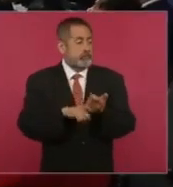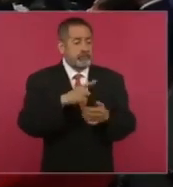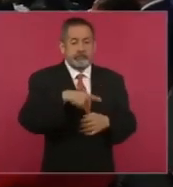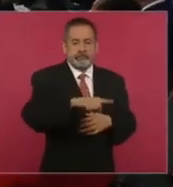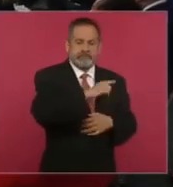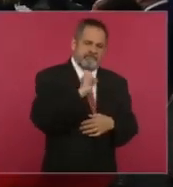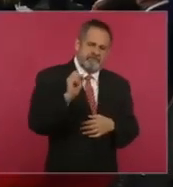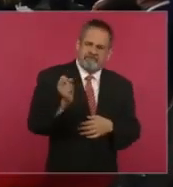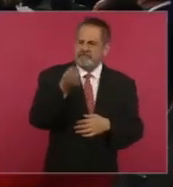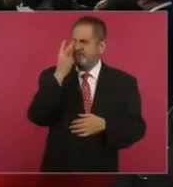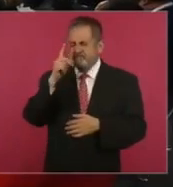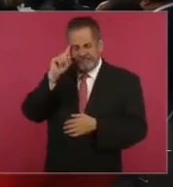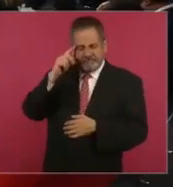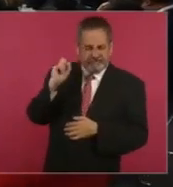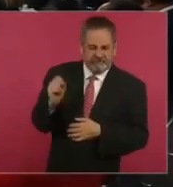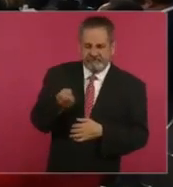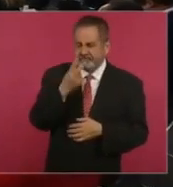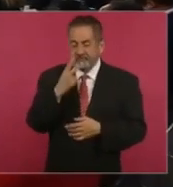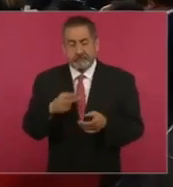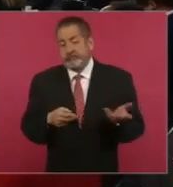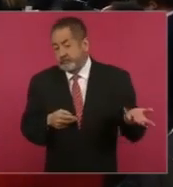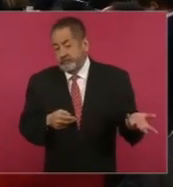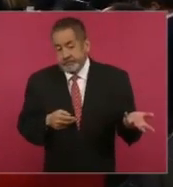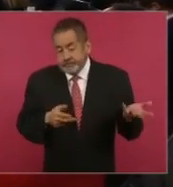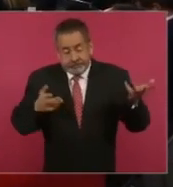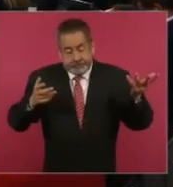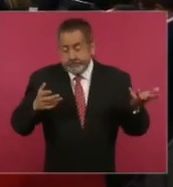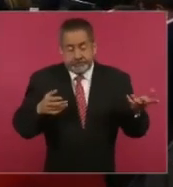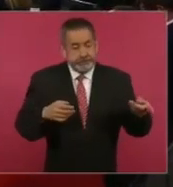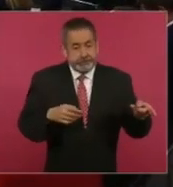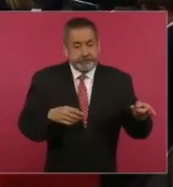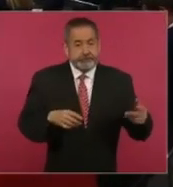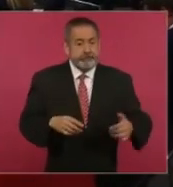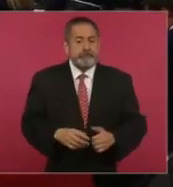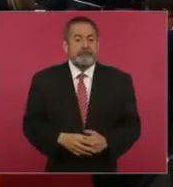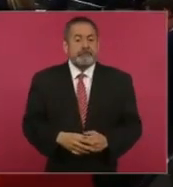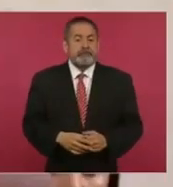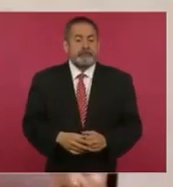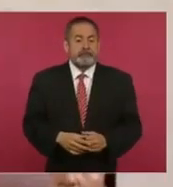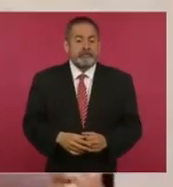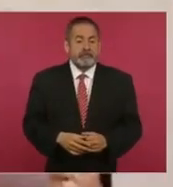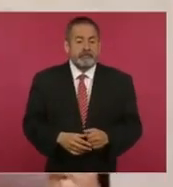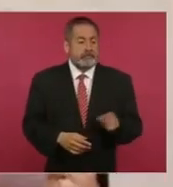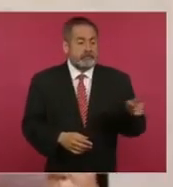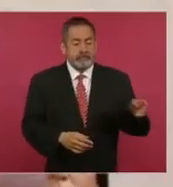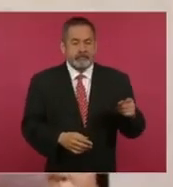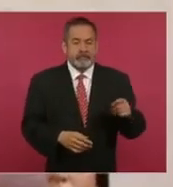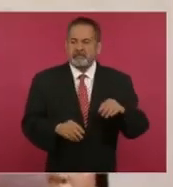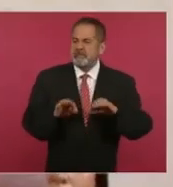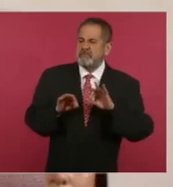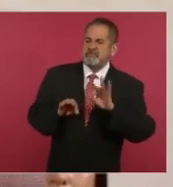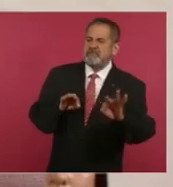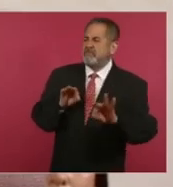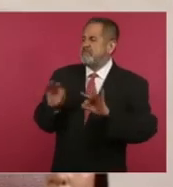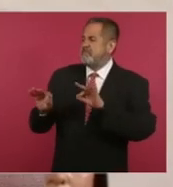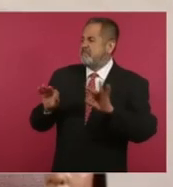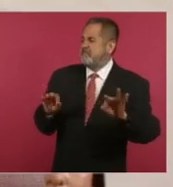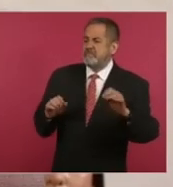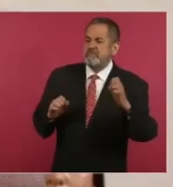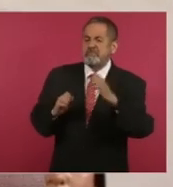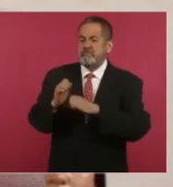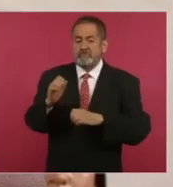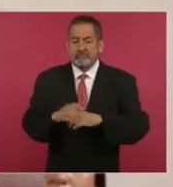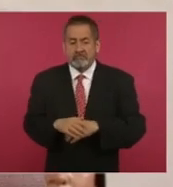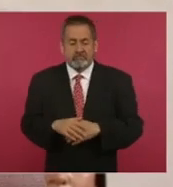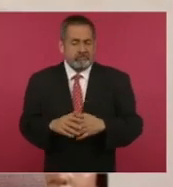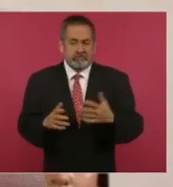investigación Y qué es lo que hicieron Qué era lo que pretendían que nunca llegáramos a saber la verdad y señalar el ejército para qué Para